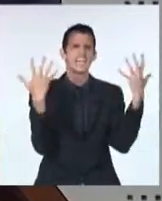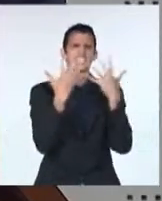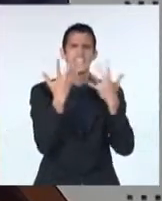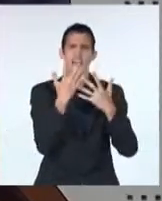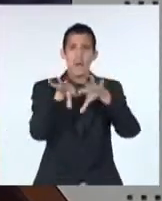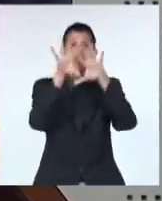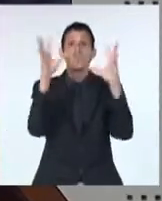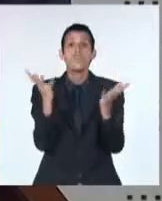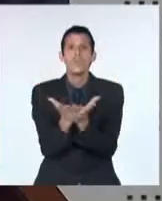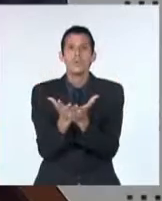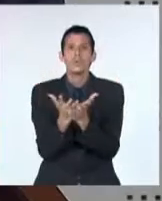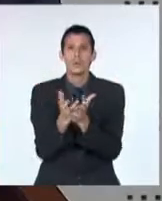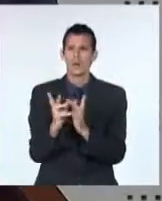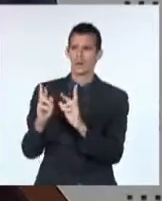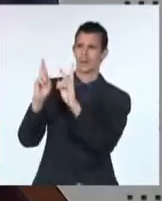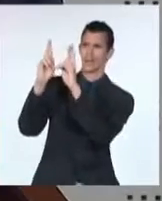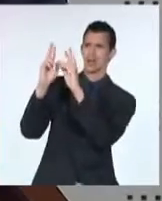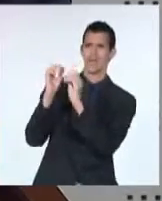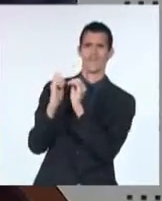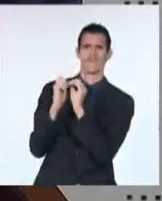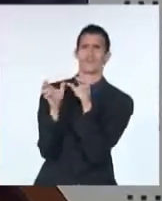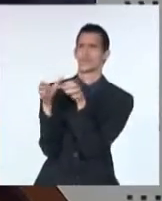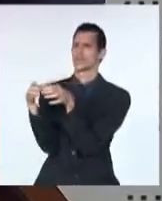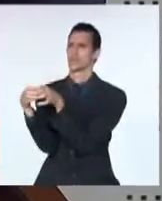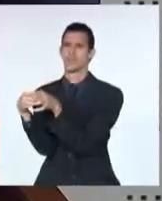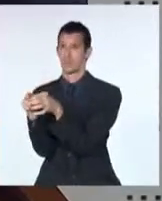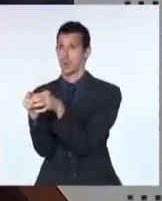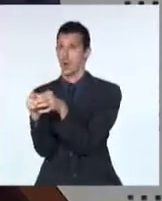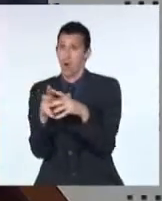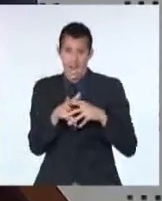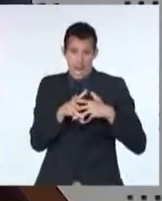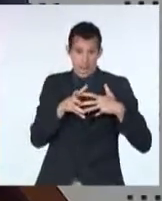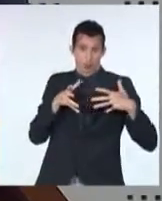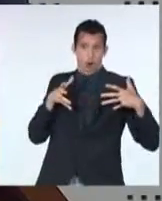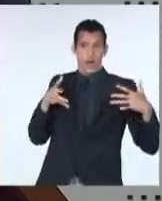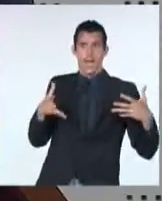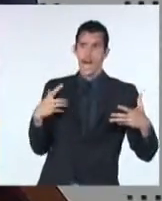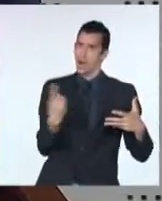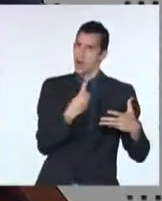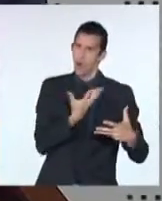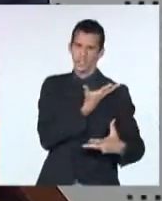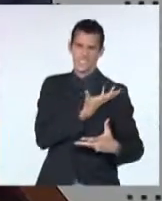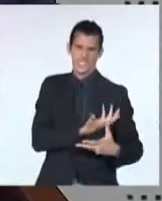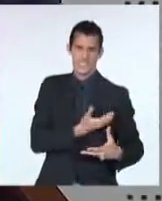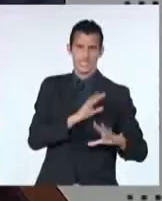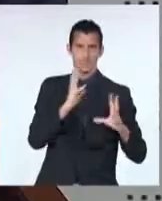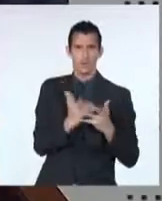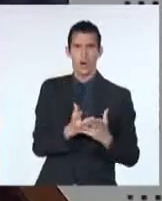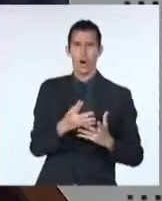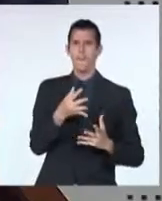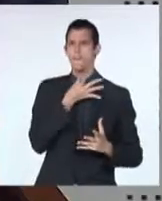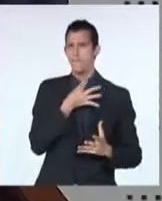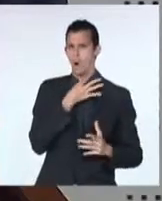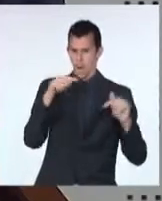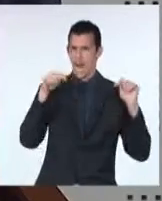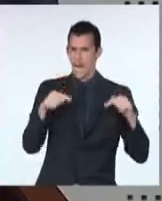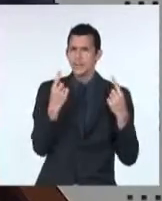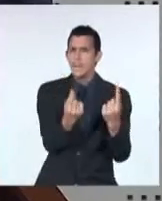somos 134, lo que equivale a más de las 2/3 partes de los Estados miembros de la Organización de Naciones